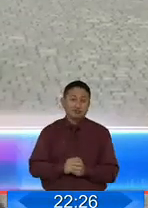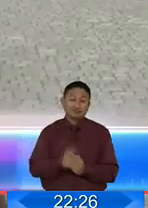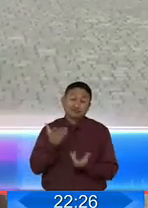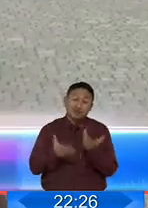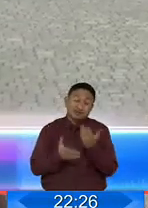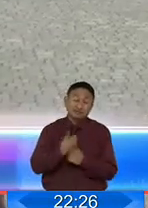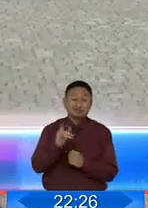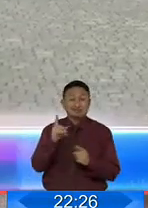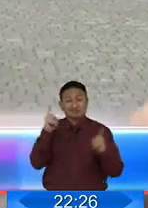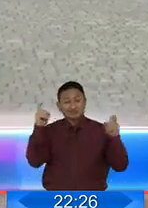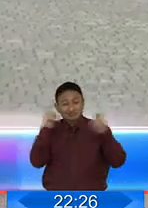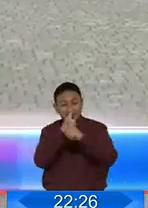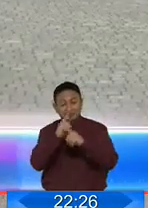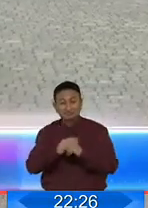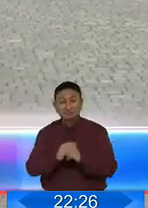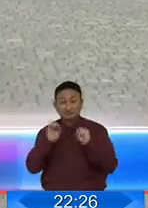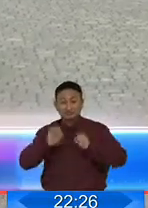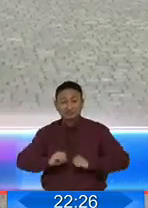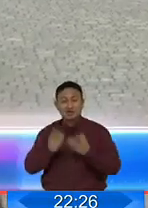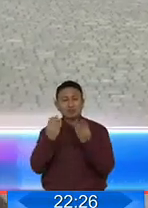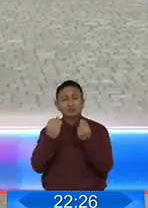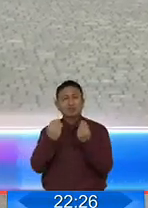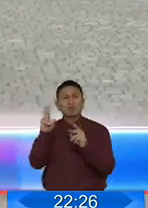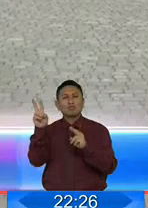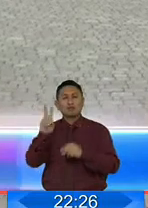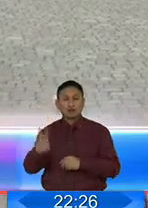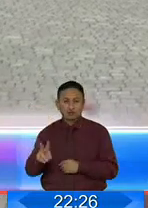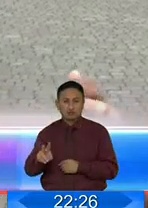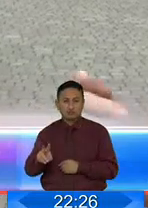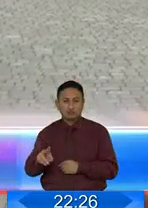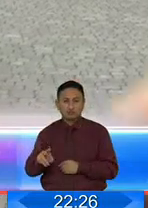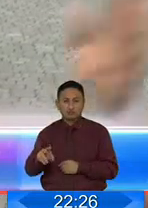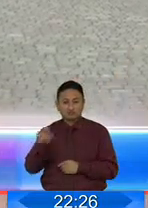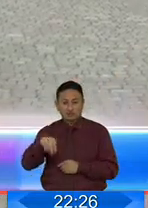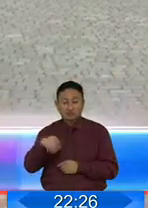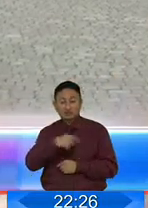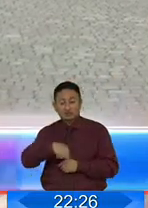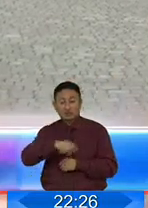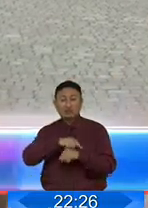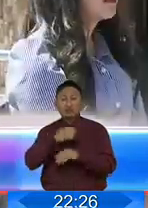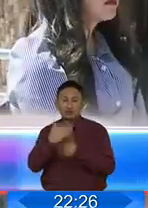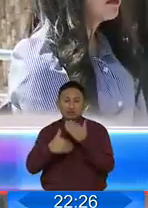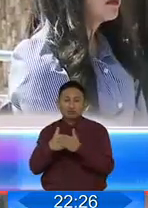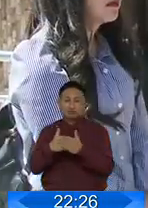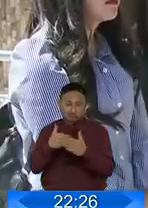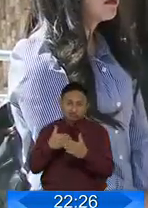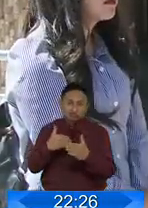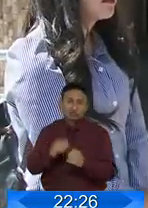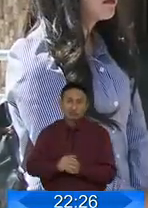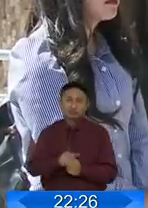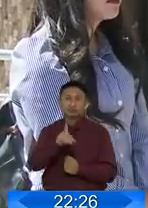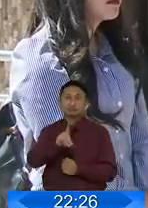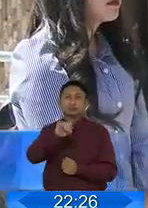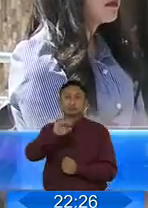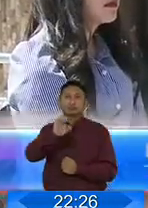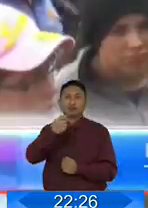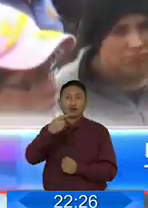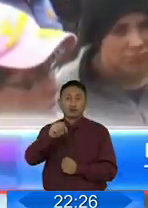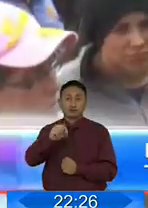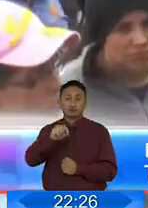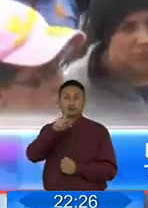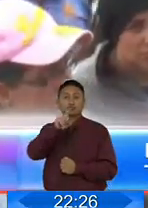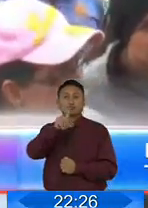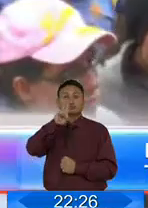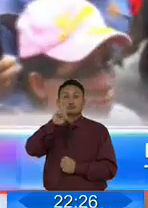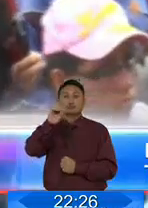en el hecho de que hay muchísimo venezolano ya y se tarda más el proceso, ¿sí? Diego Regalado admite que aunque más de